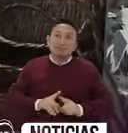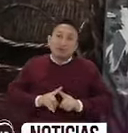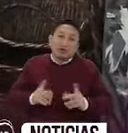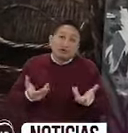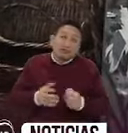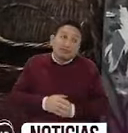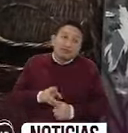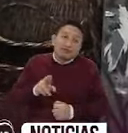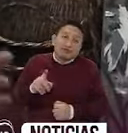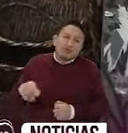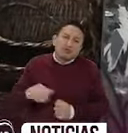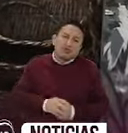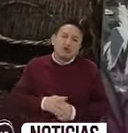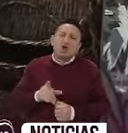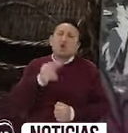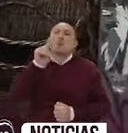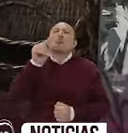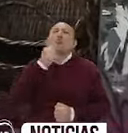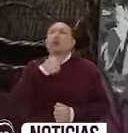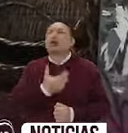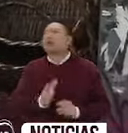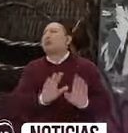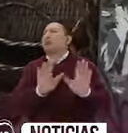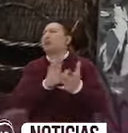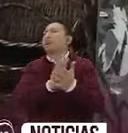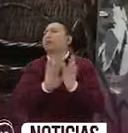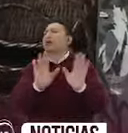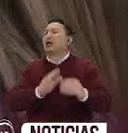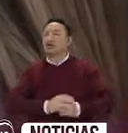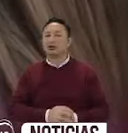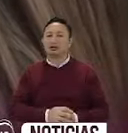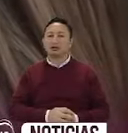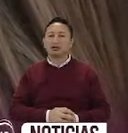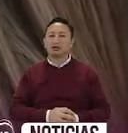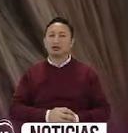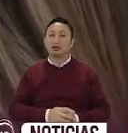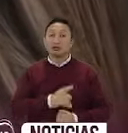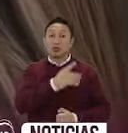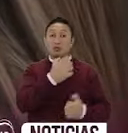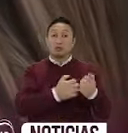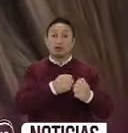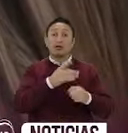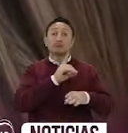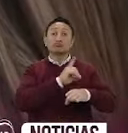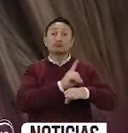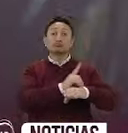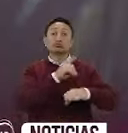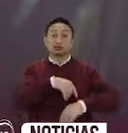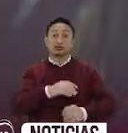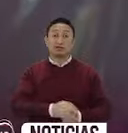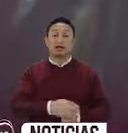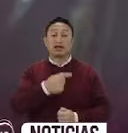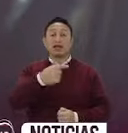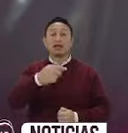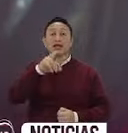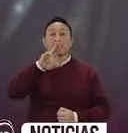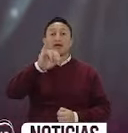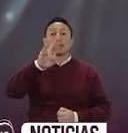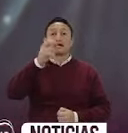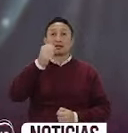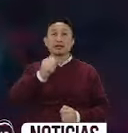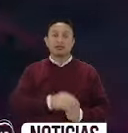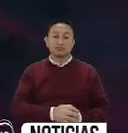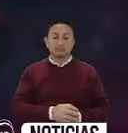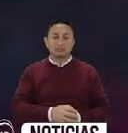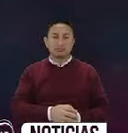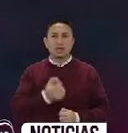que uno dice, no, es solo una infección y así, entonces se toma. Ante esta problemática, la doctora infectóloga Grace Salazar explica cómo la